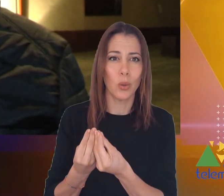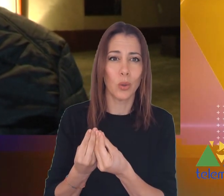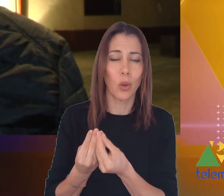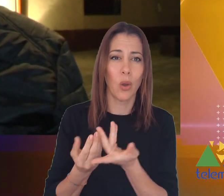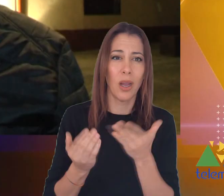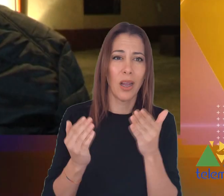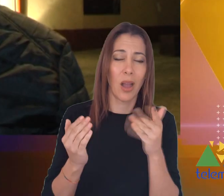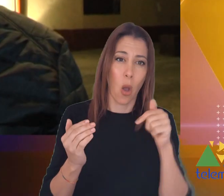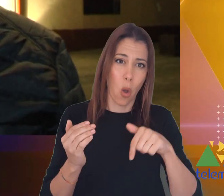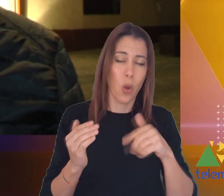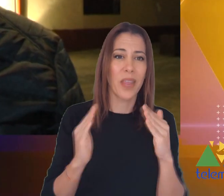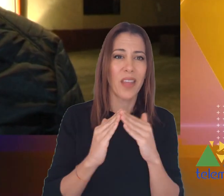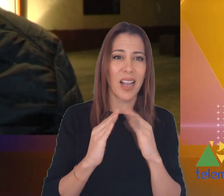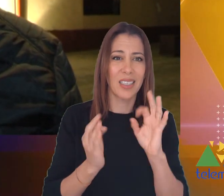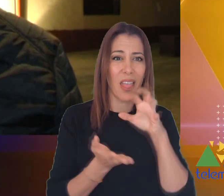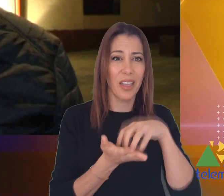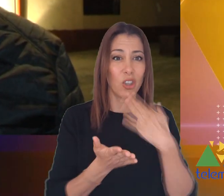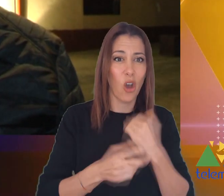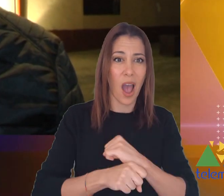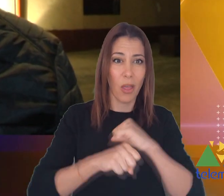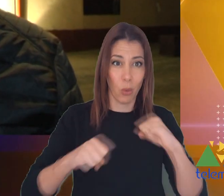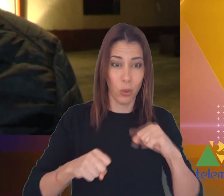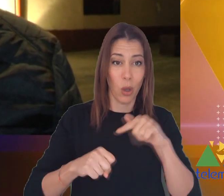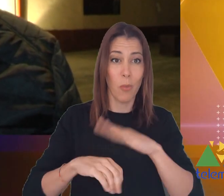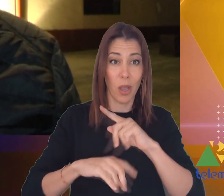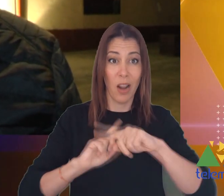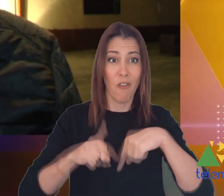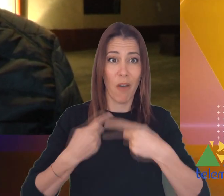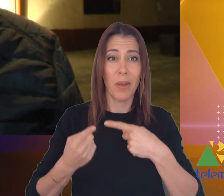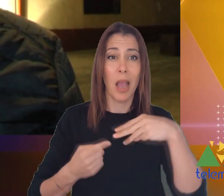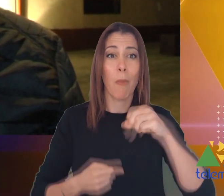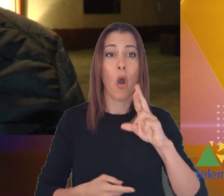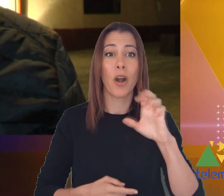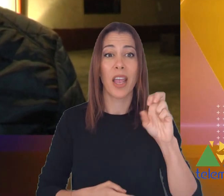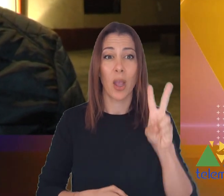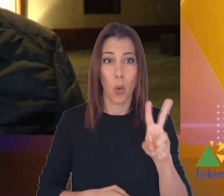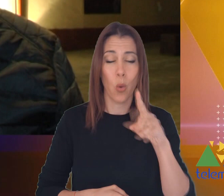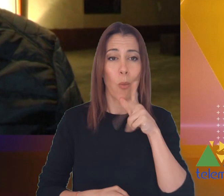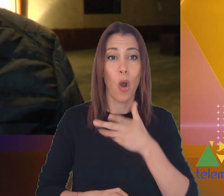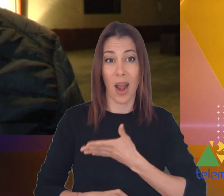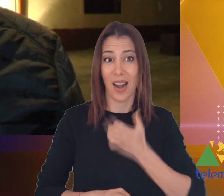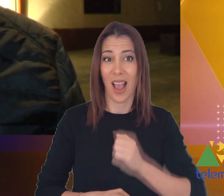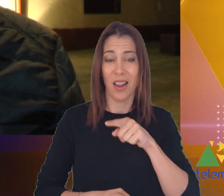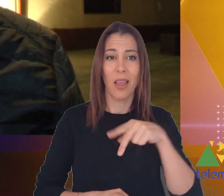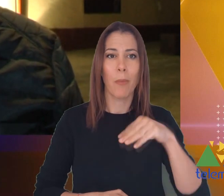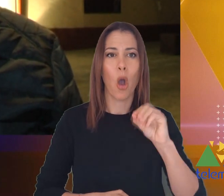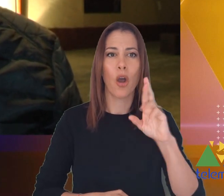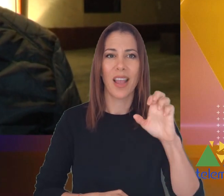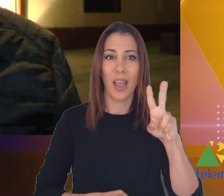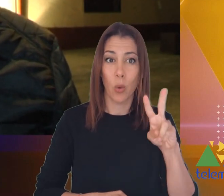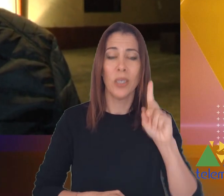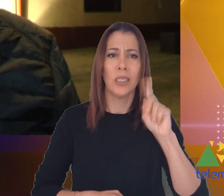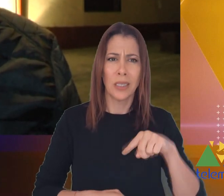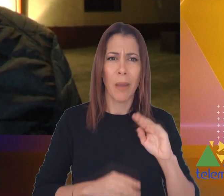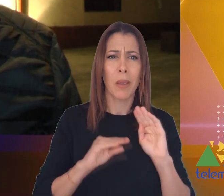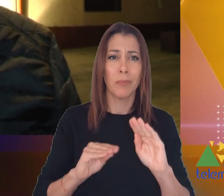casa, hoy casa del centro de adultos, que fue casa de la familia Moreu, del alcalde Moreu, y que también se